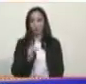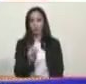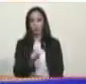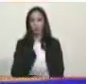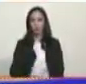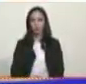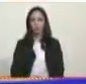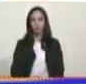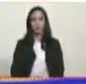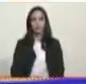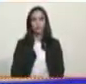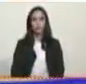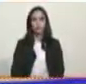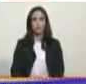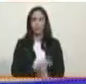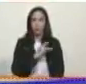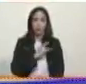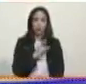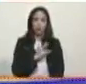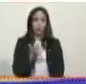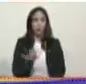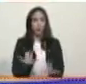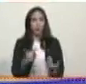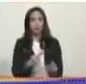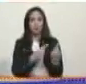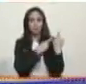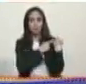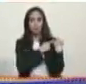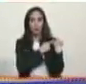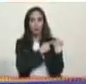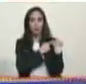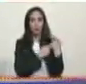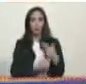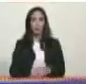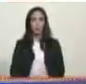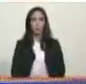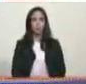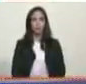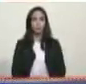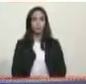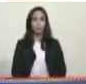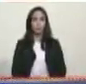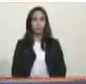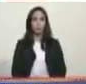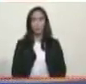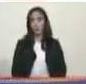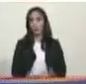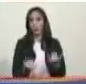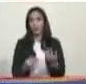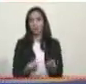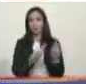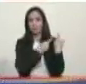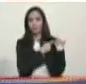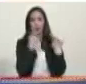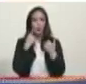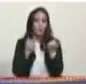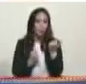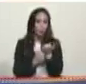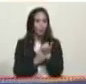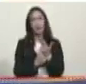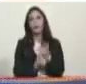Por eso siento la gran responsabilidad de estar al frente, de apoyar con